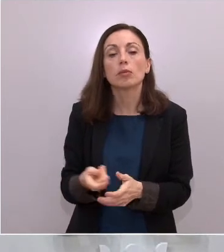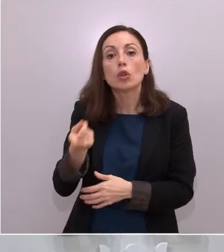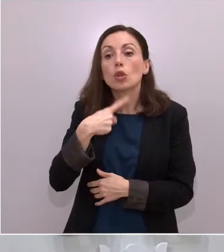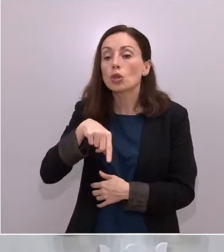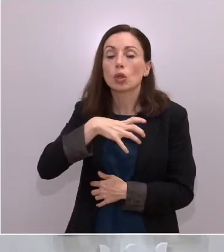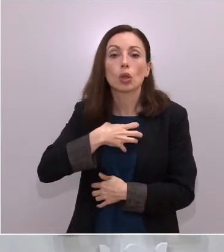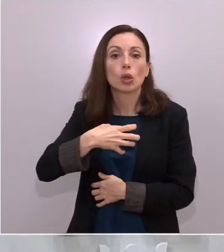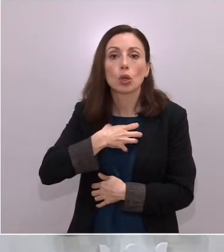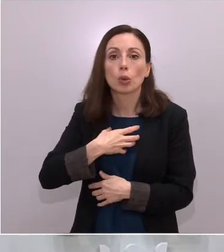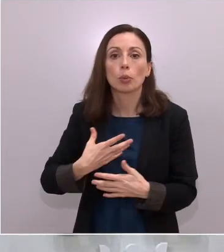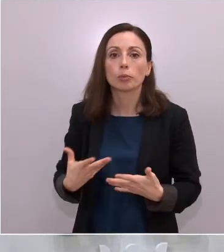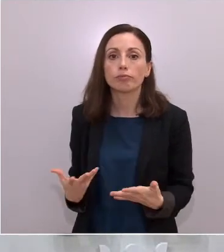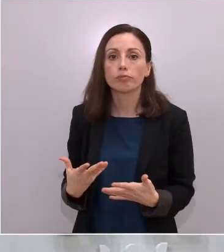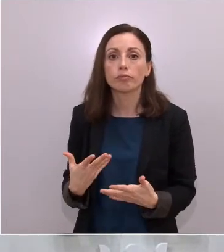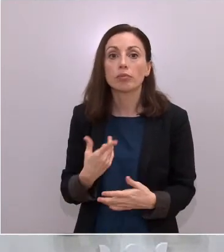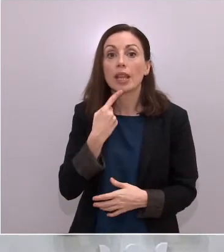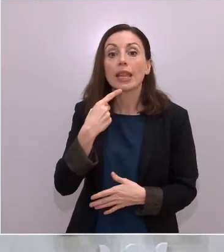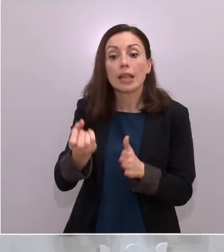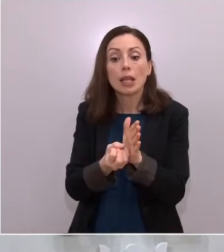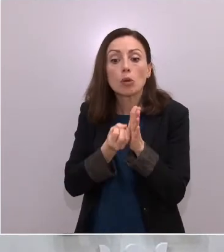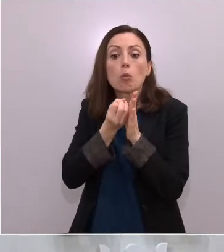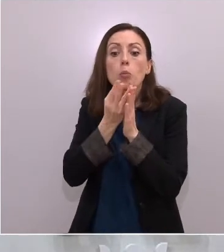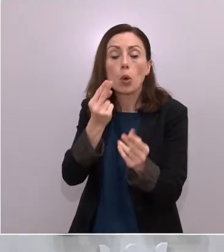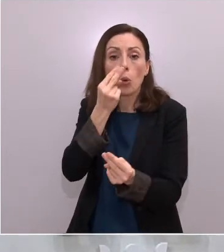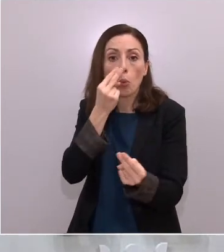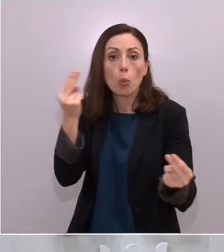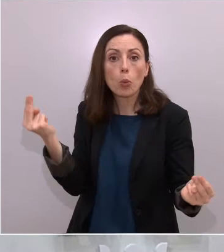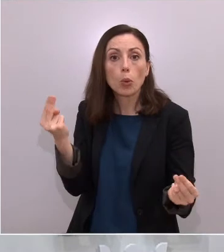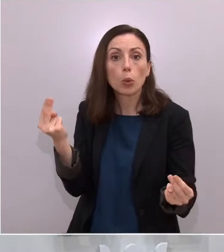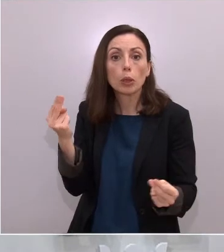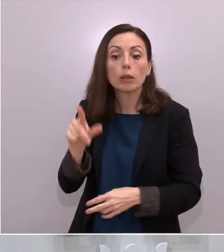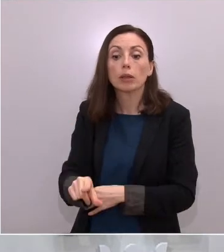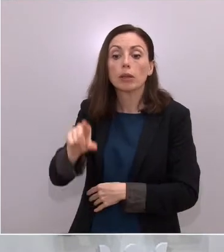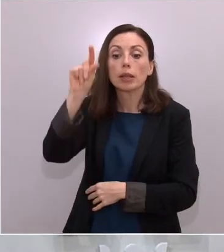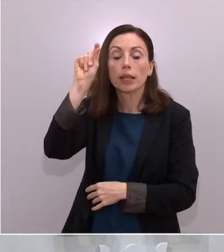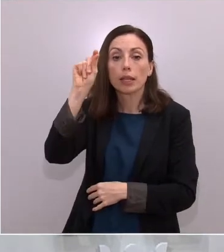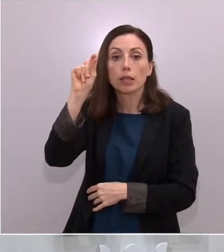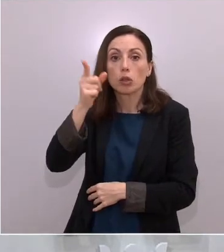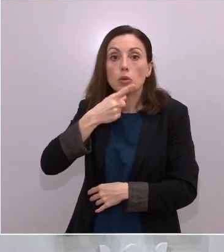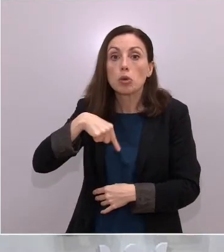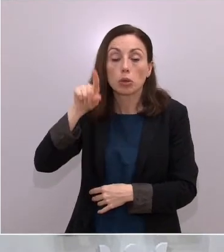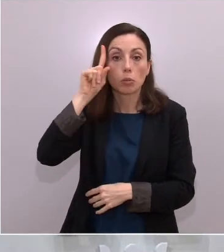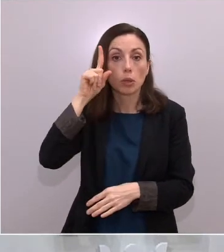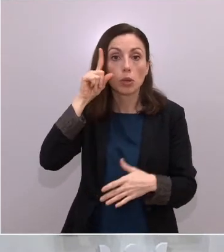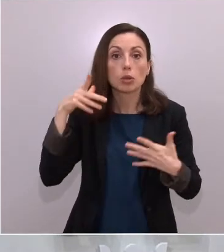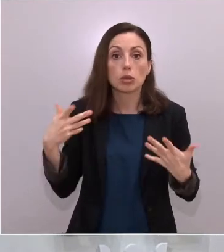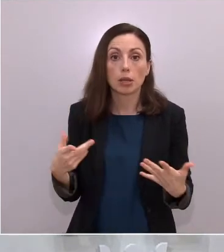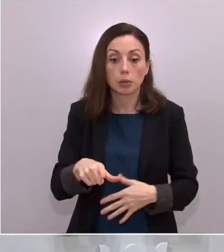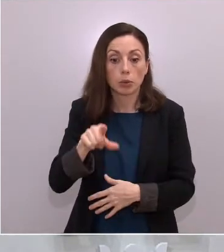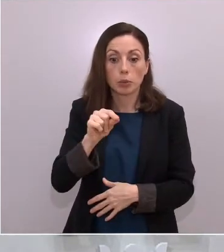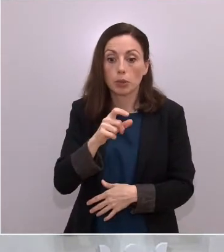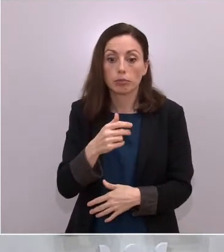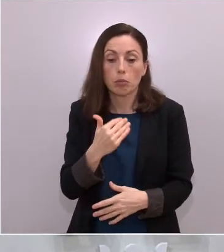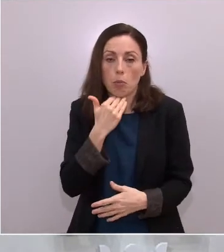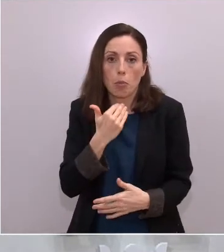podemos dar públicamente mensajes sobre decisiones de las que no estamos seguros podamos tomar